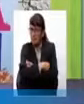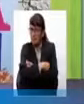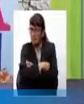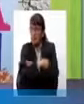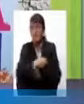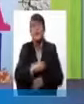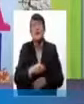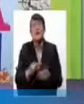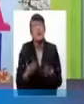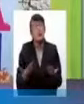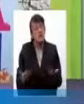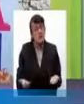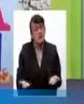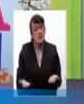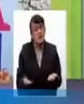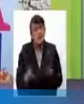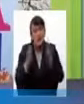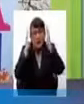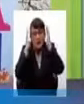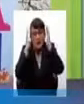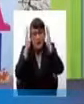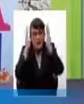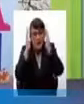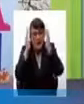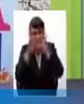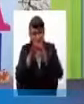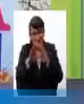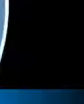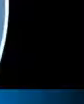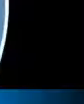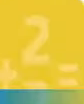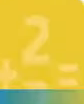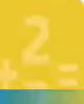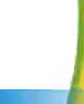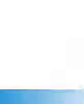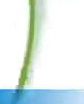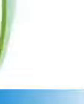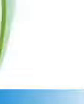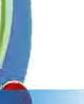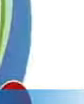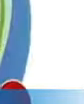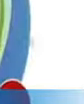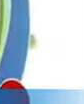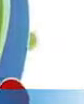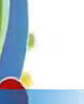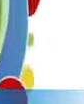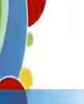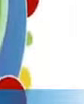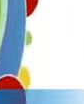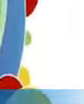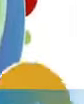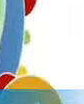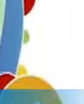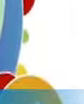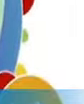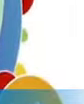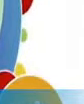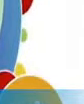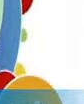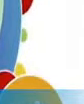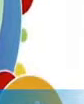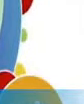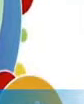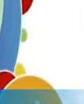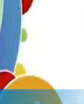interesante, el Ministerio de Educación del Perú el año pasado apenas se lanzó el tema de la cuarentena y de que